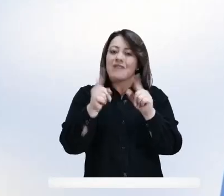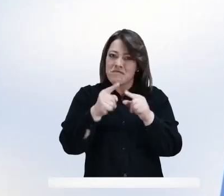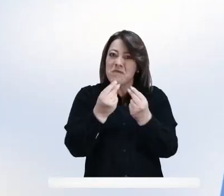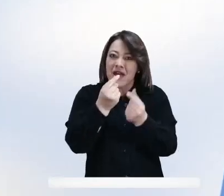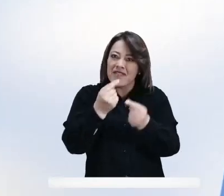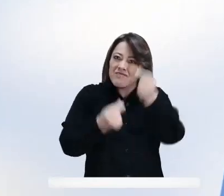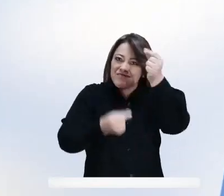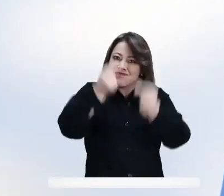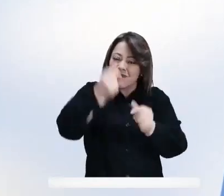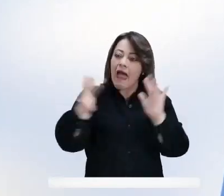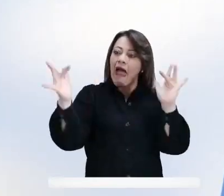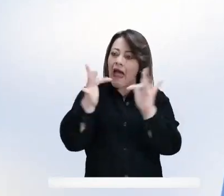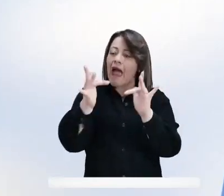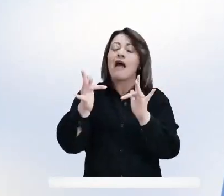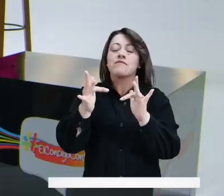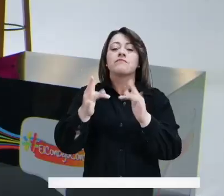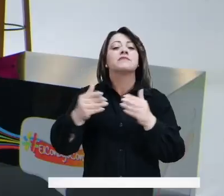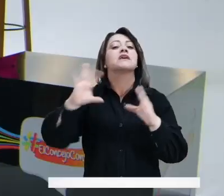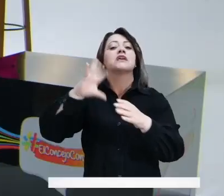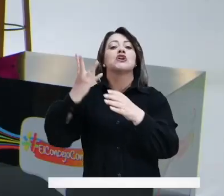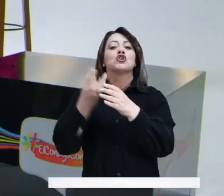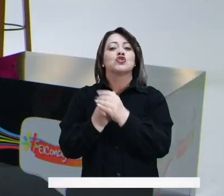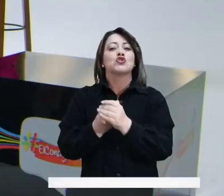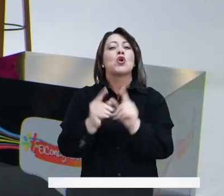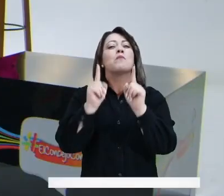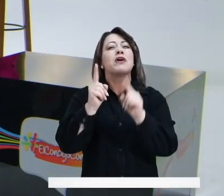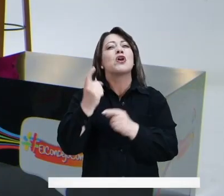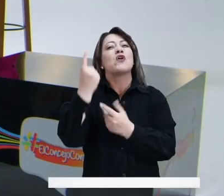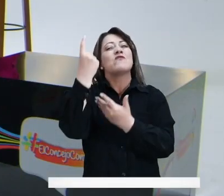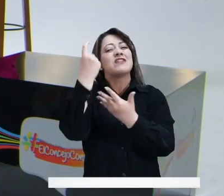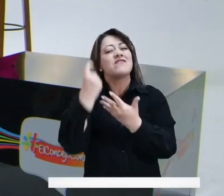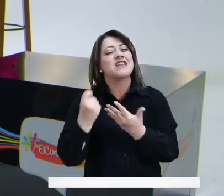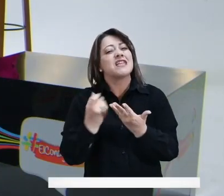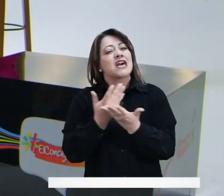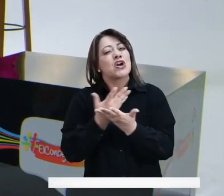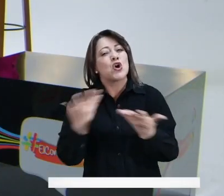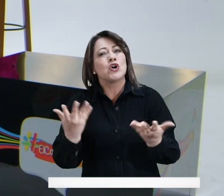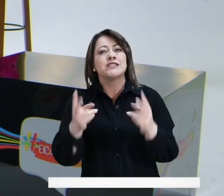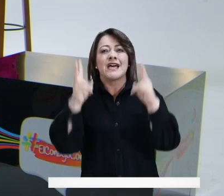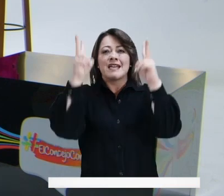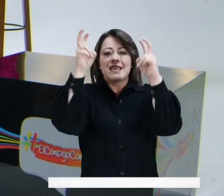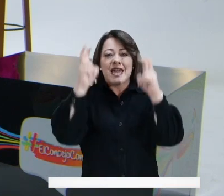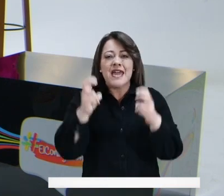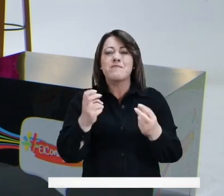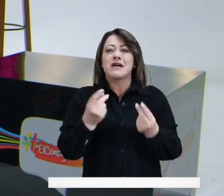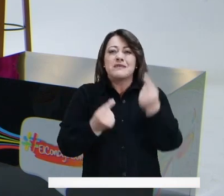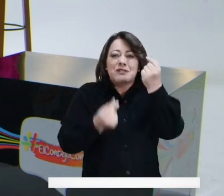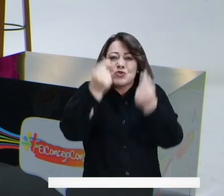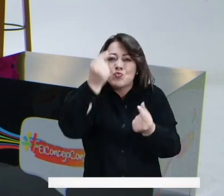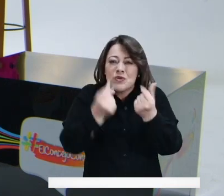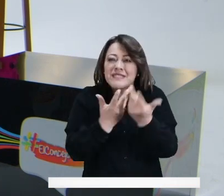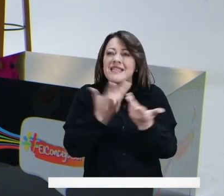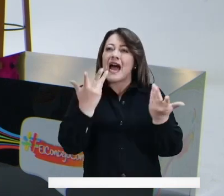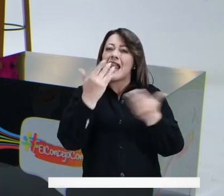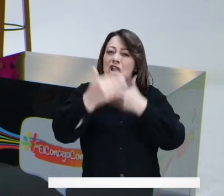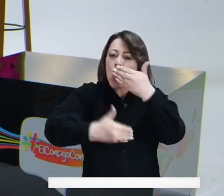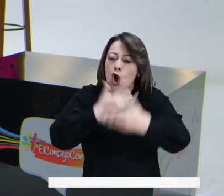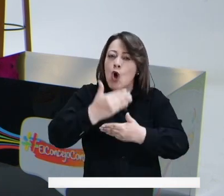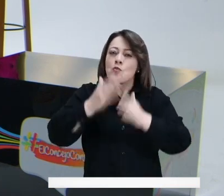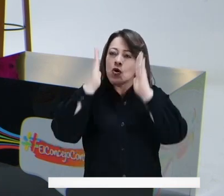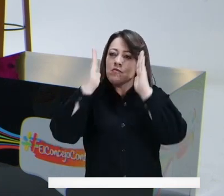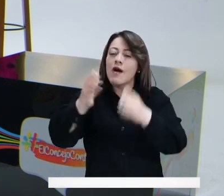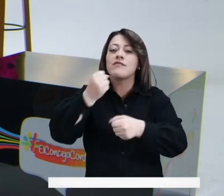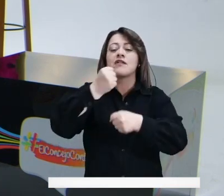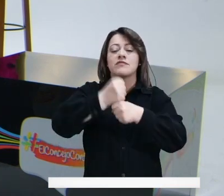sobre este tema de la inclusión, Sabina, pero requerimos más cosas, requerimos más temas presupuestales para poder